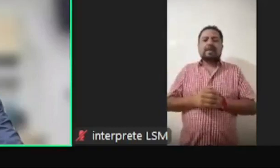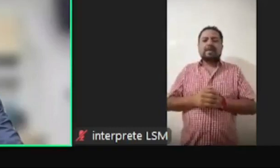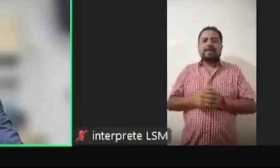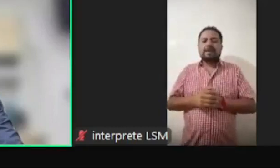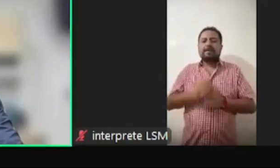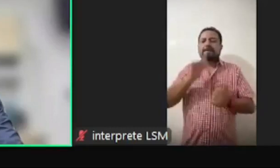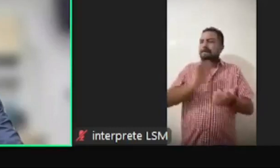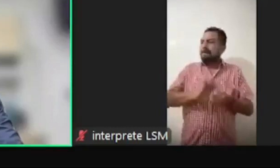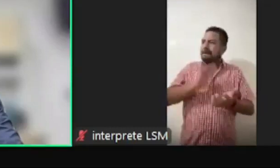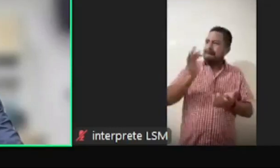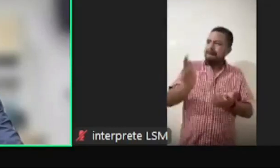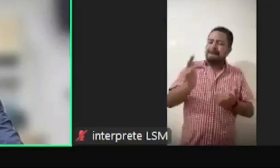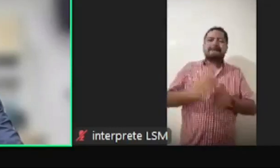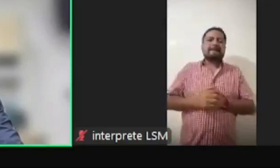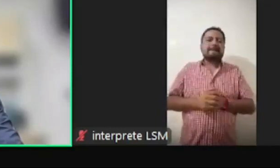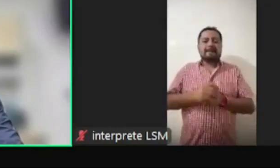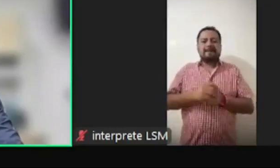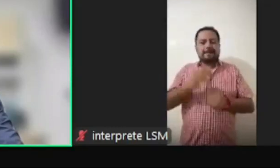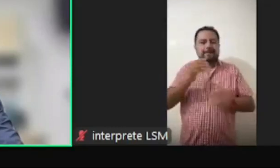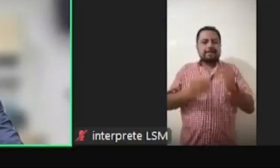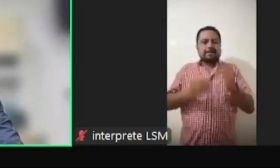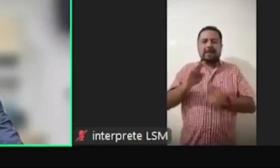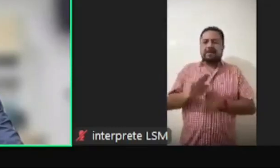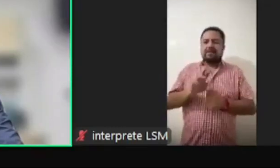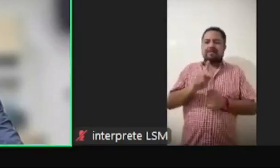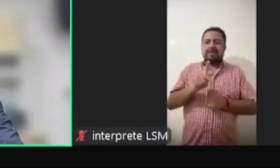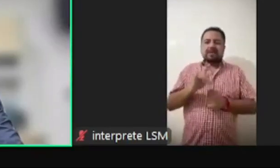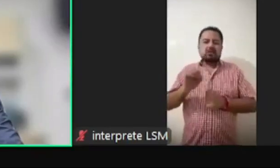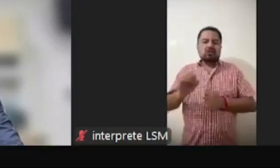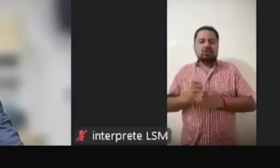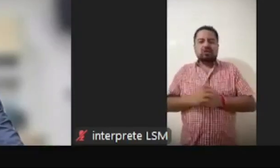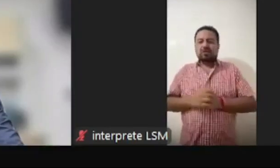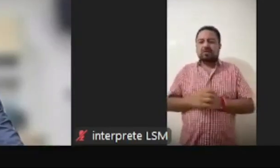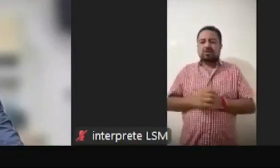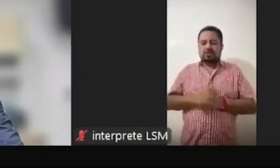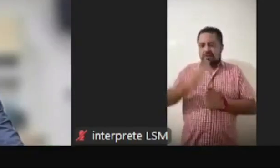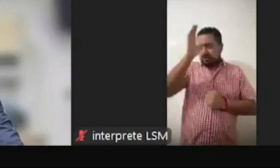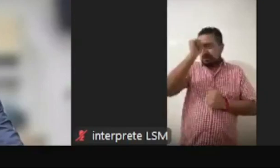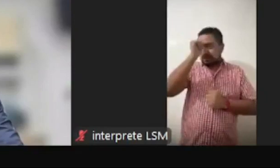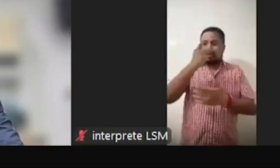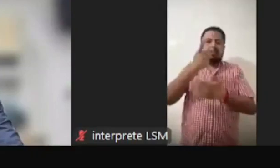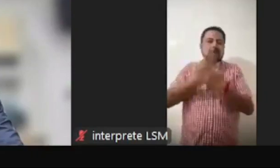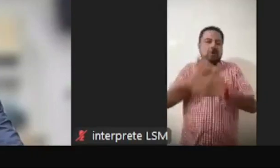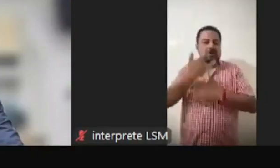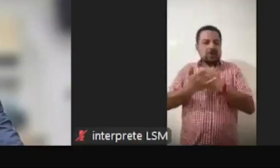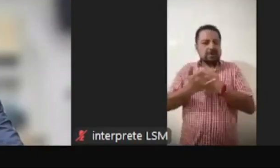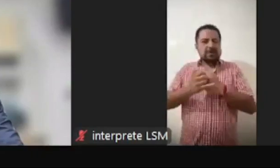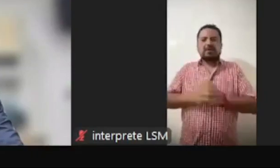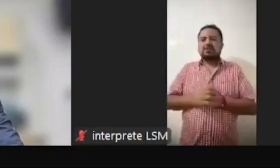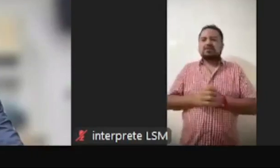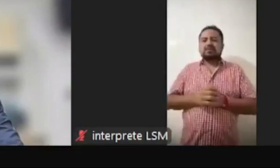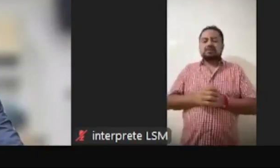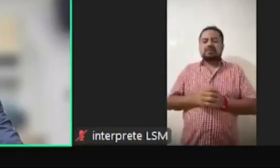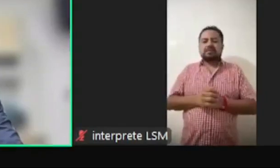Gracias, magistrada. Magistrada Hilda Rosa Delgado Brito. A favor del proyecto.